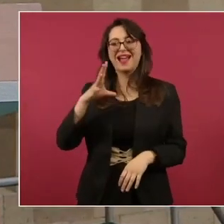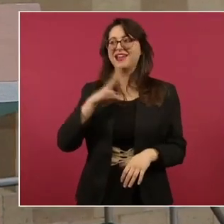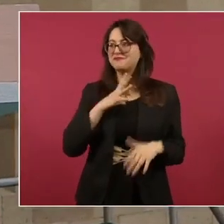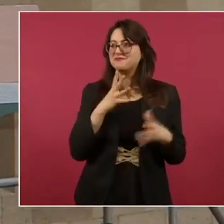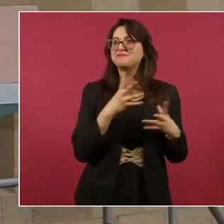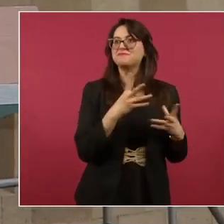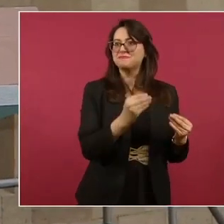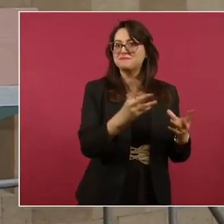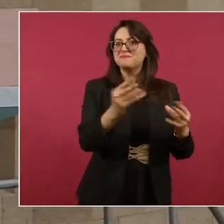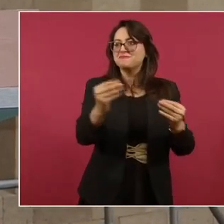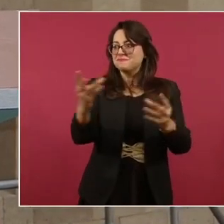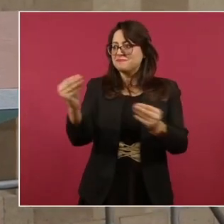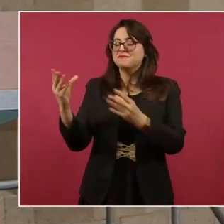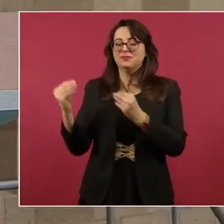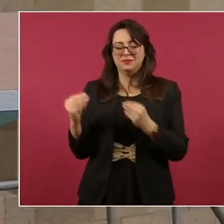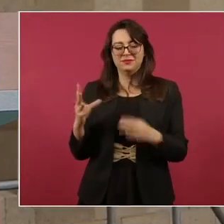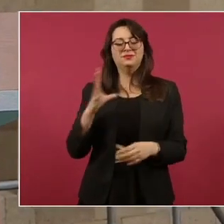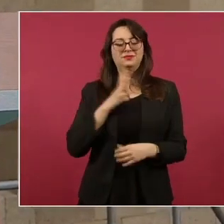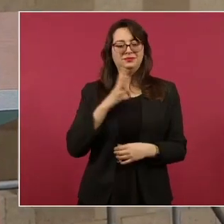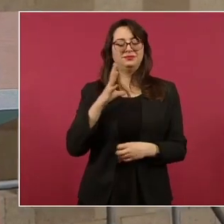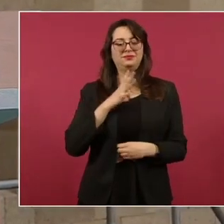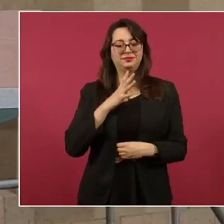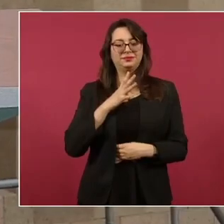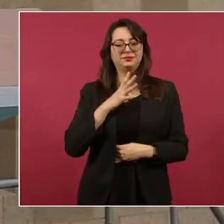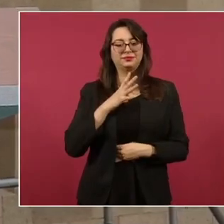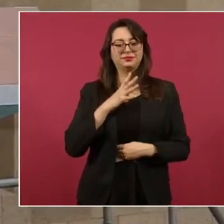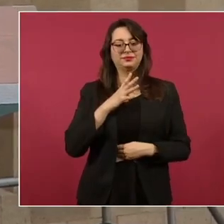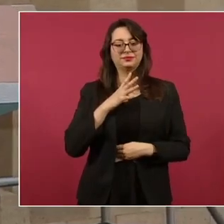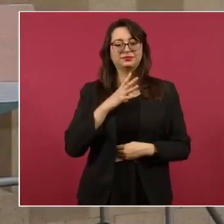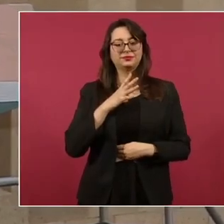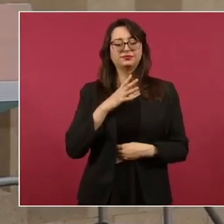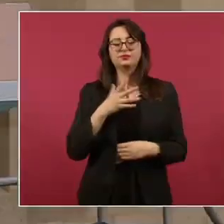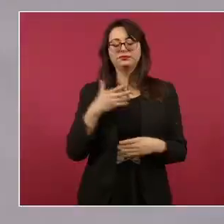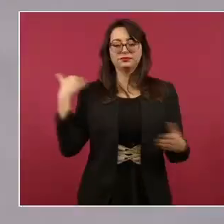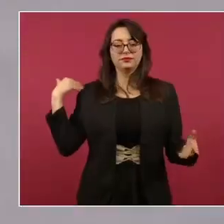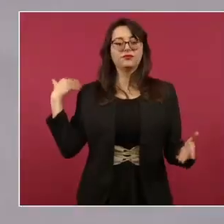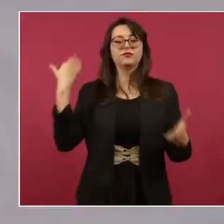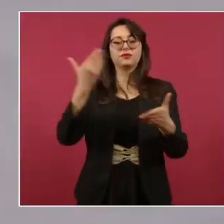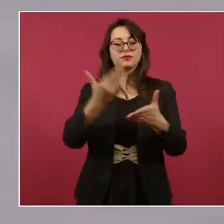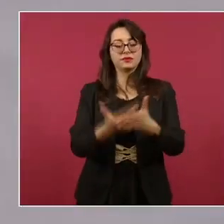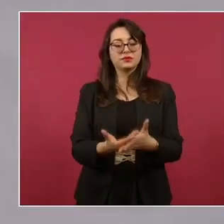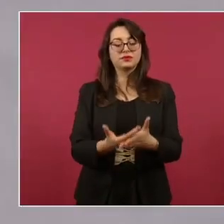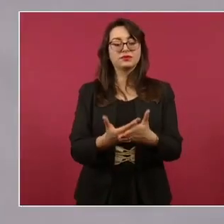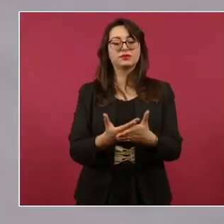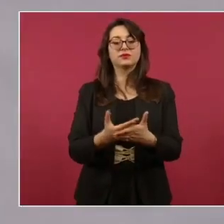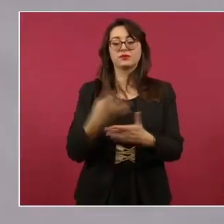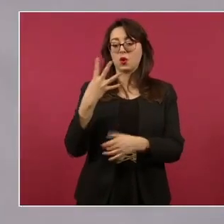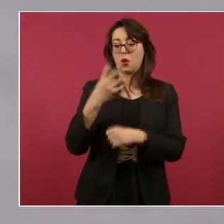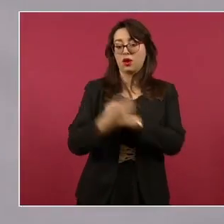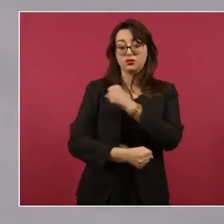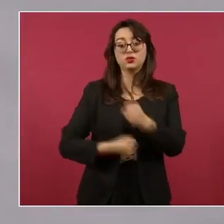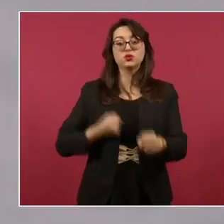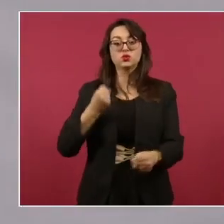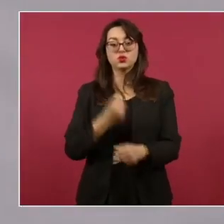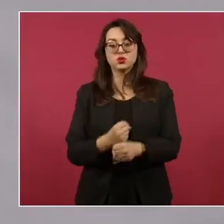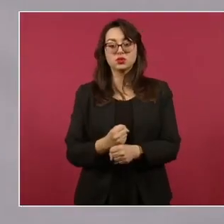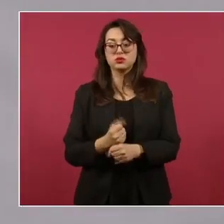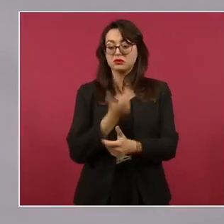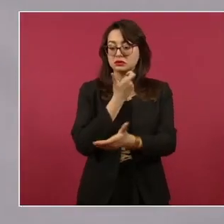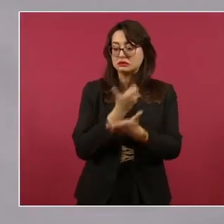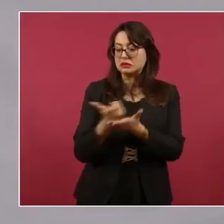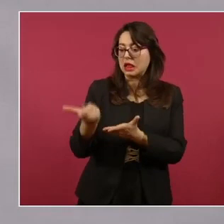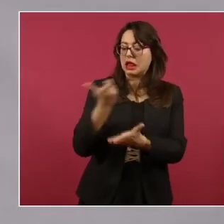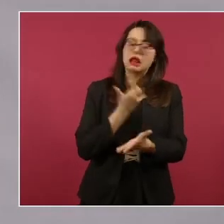empleos en el país. En el tiempo que llevamos en el gobierno, el salario mínimo